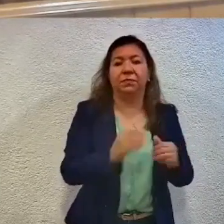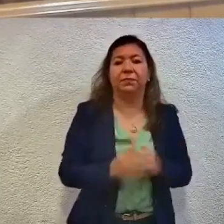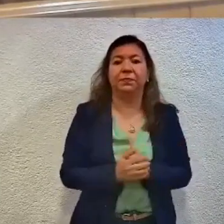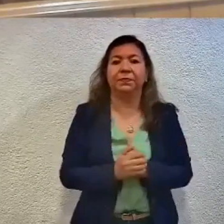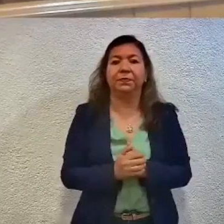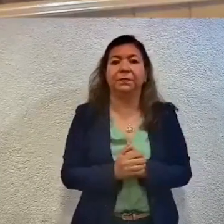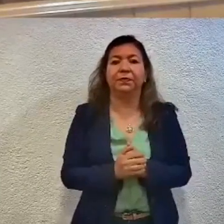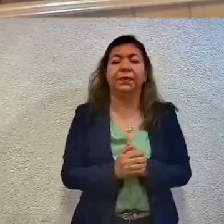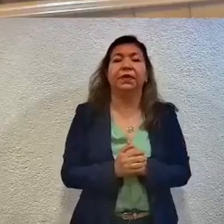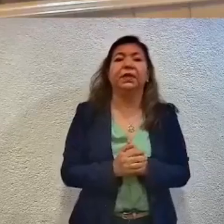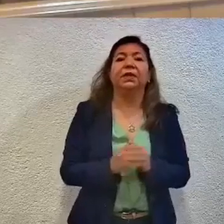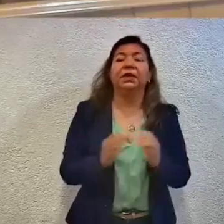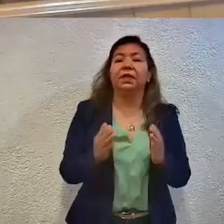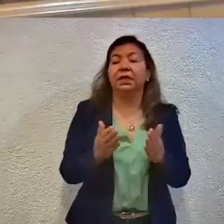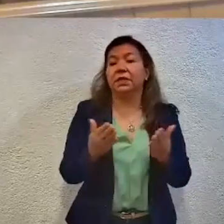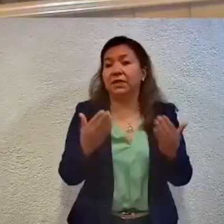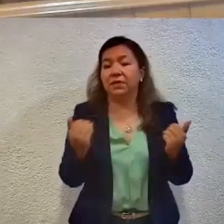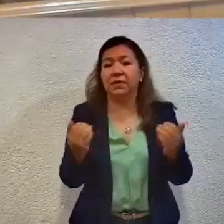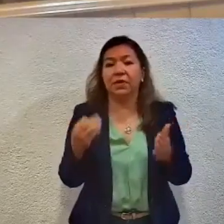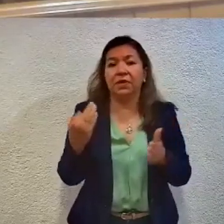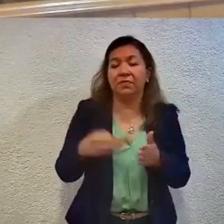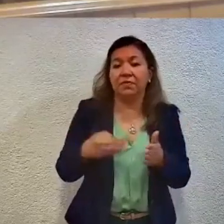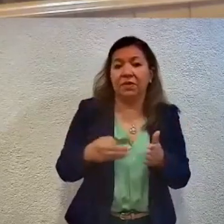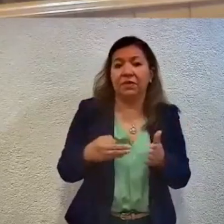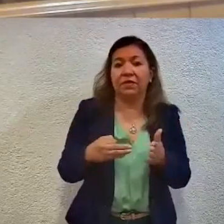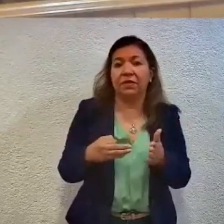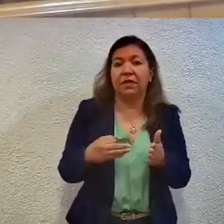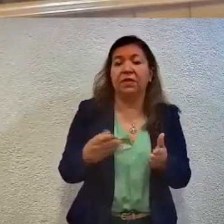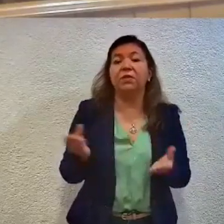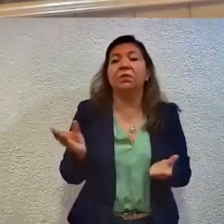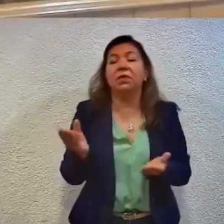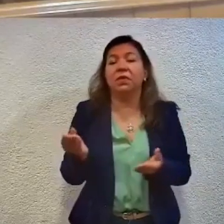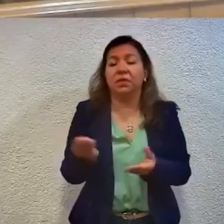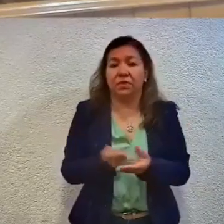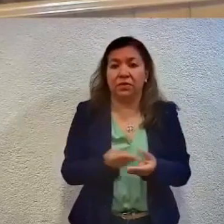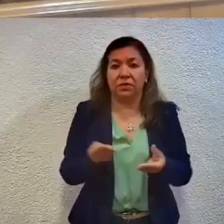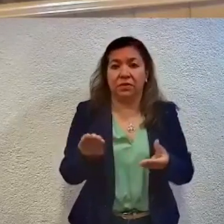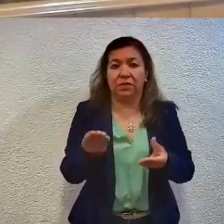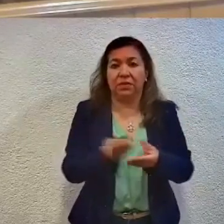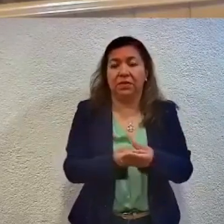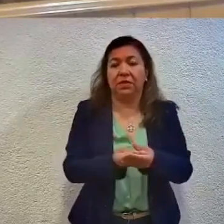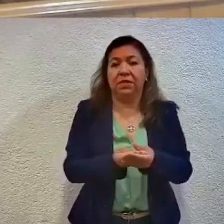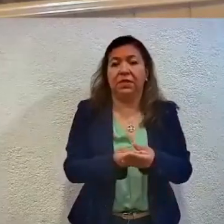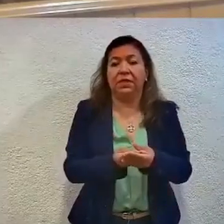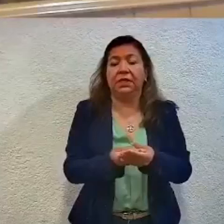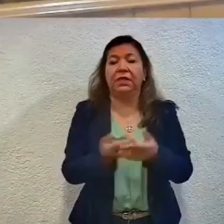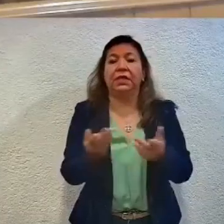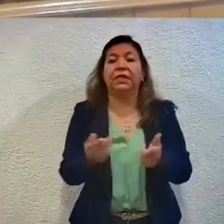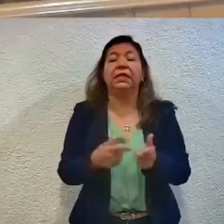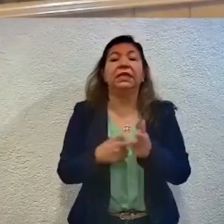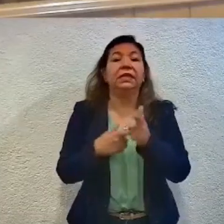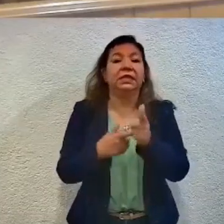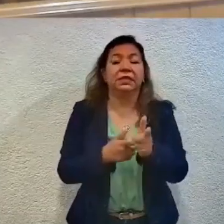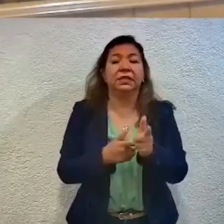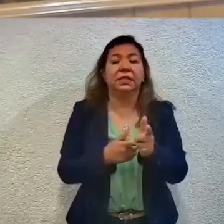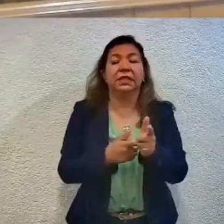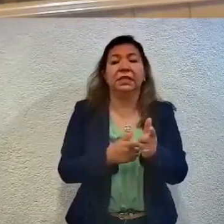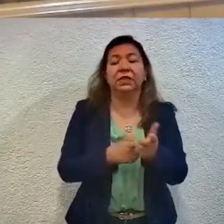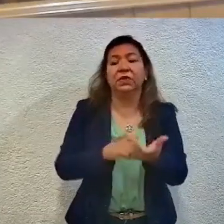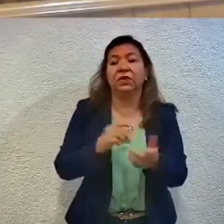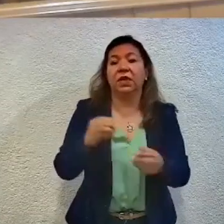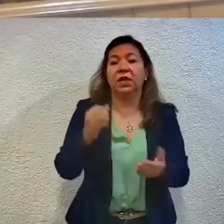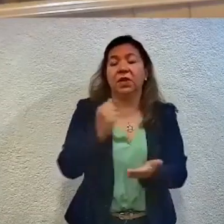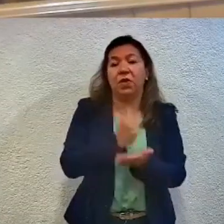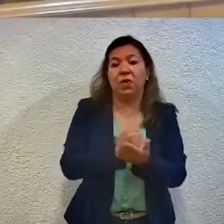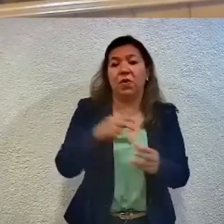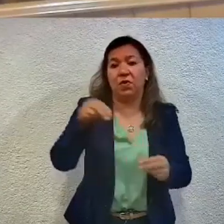Con base en las consideraciones vertidas y ante lo inoperante e infundado de los agravios hechos valer por el apelante, lo conducente es